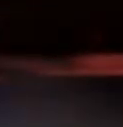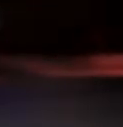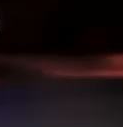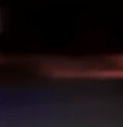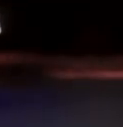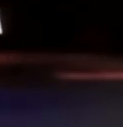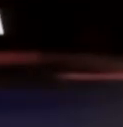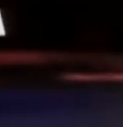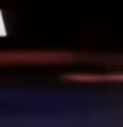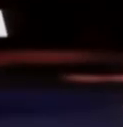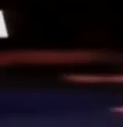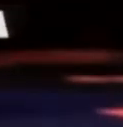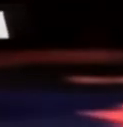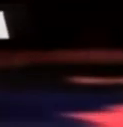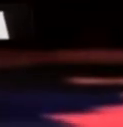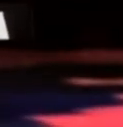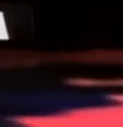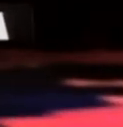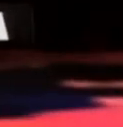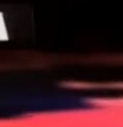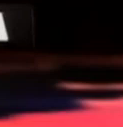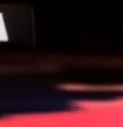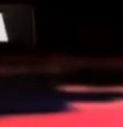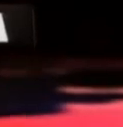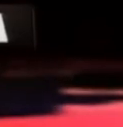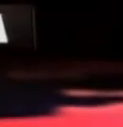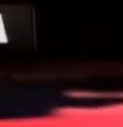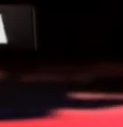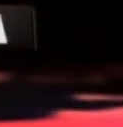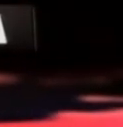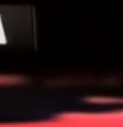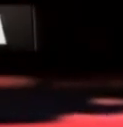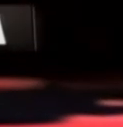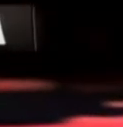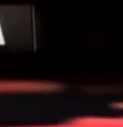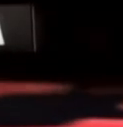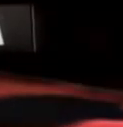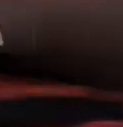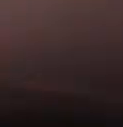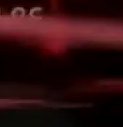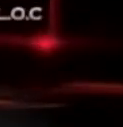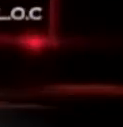Telerama Noticias presenta su segmento Entrevista.